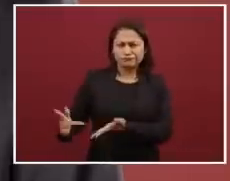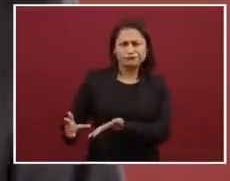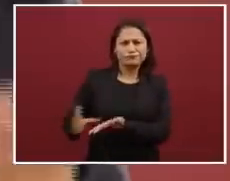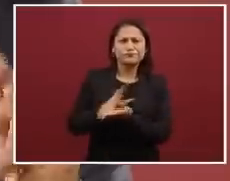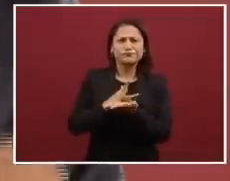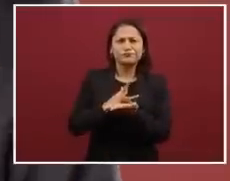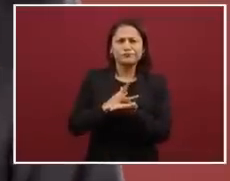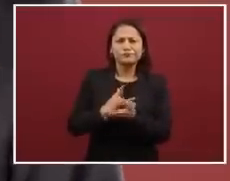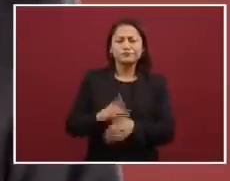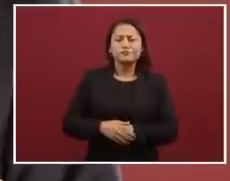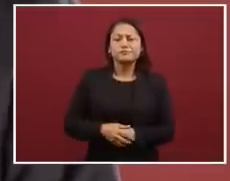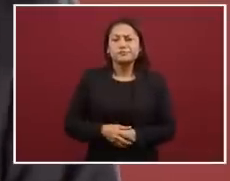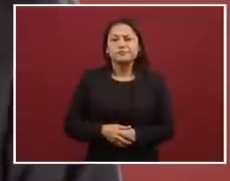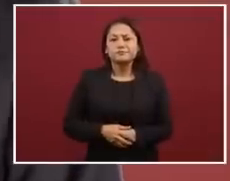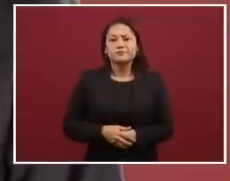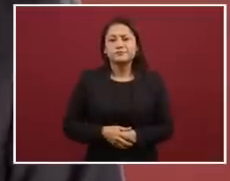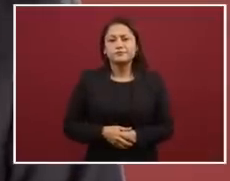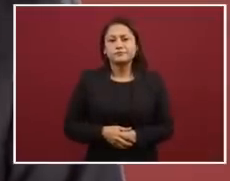Estamos